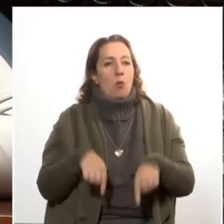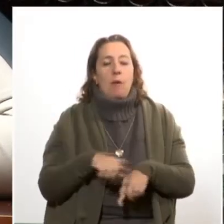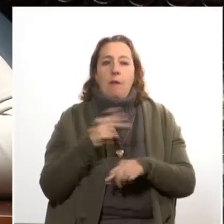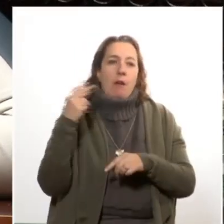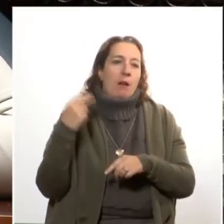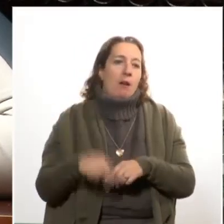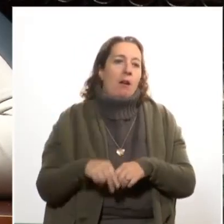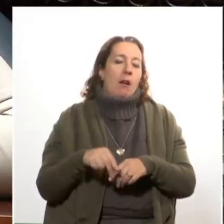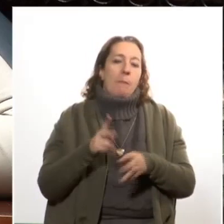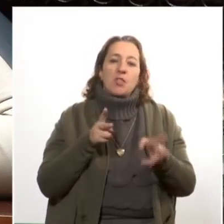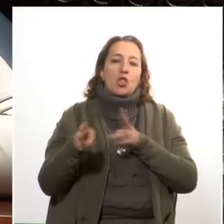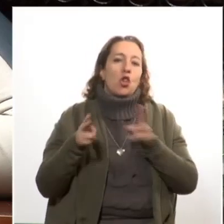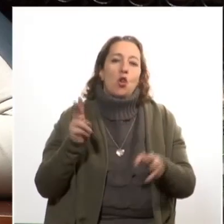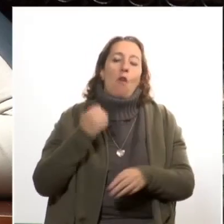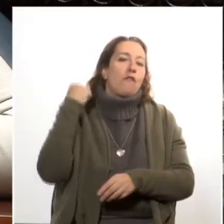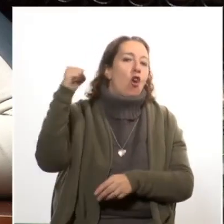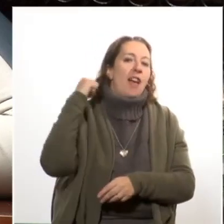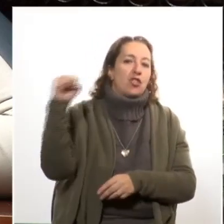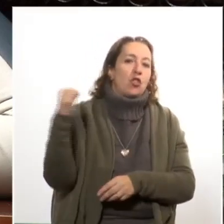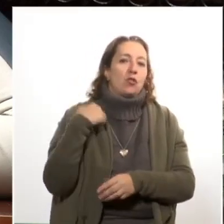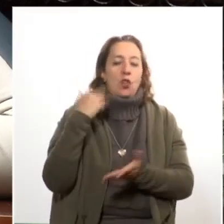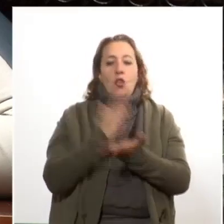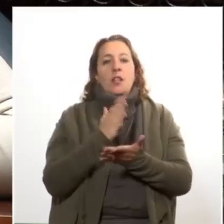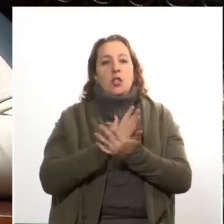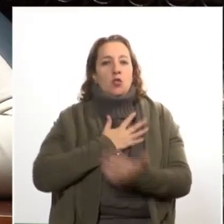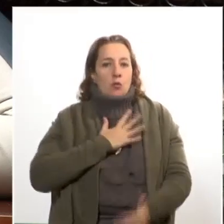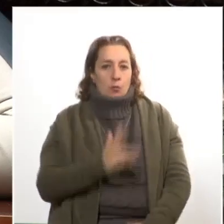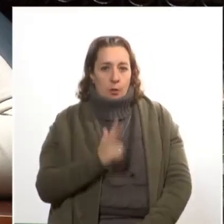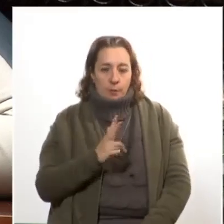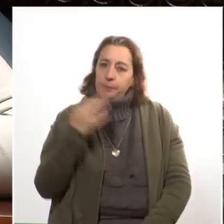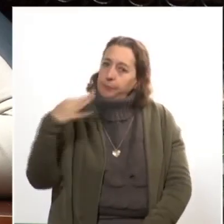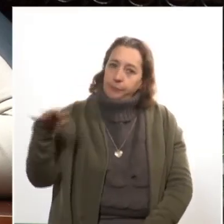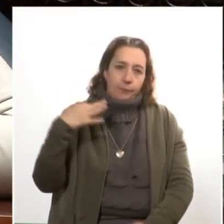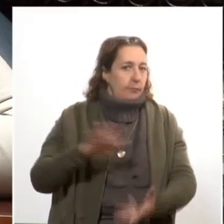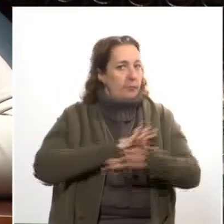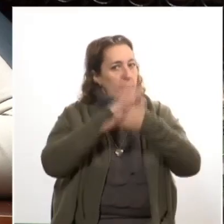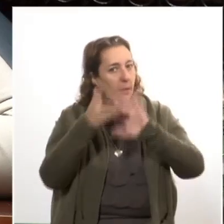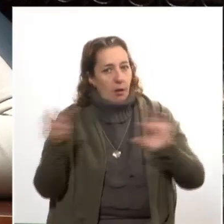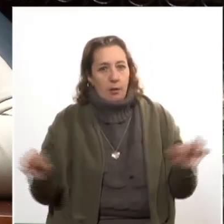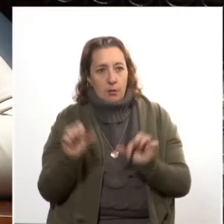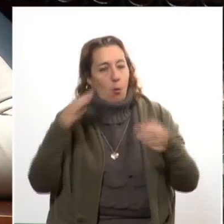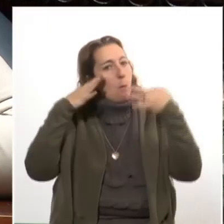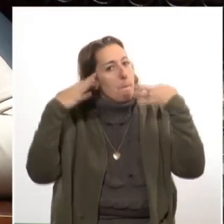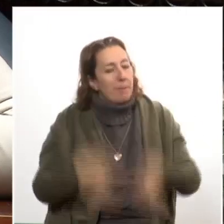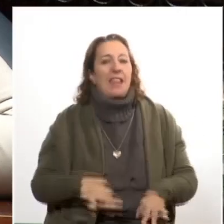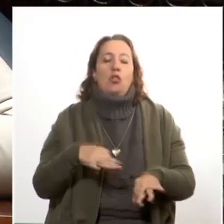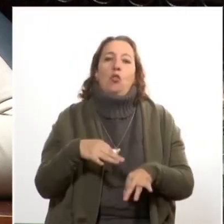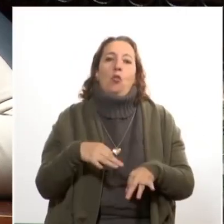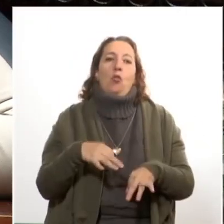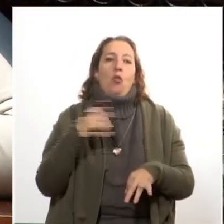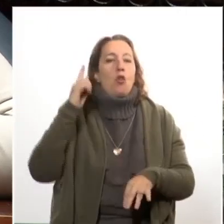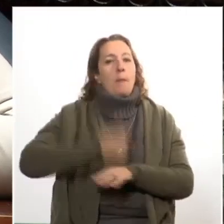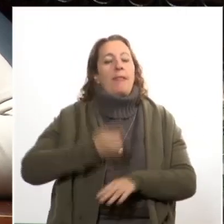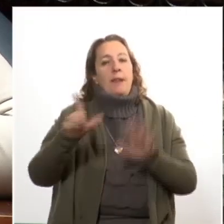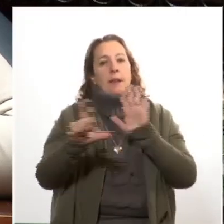estos episodios de violación de los derechos humanos, y la única forma de hacerlo es cumpliendo estrictamente con lo que manda